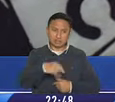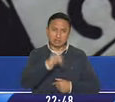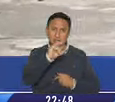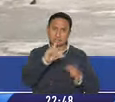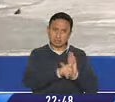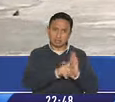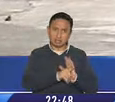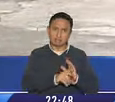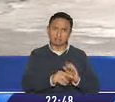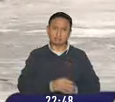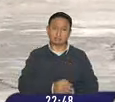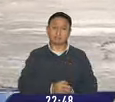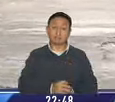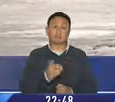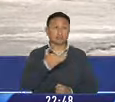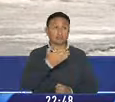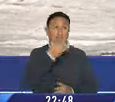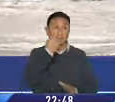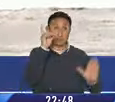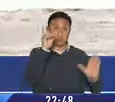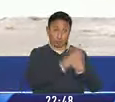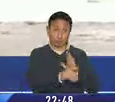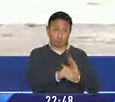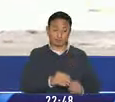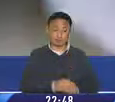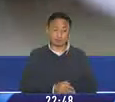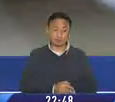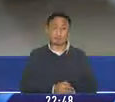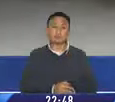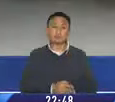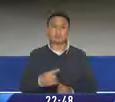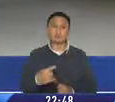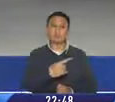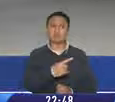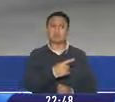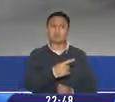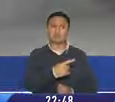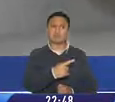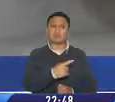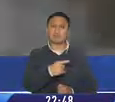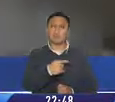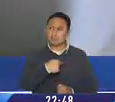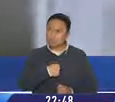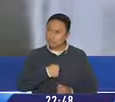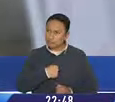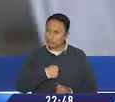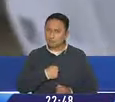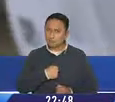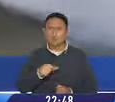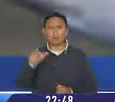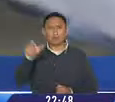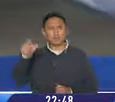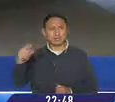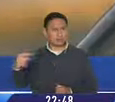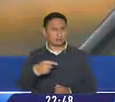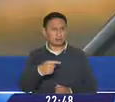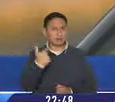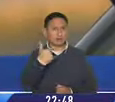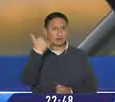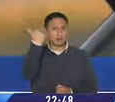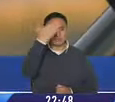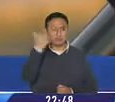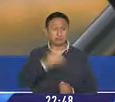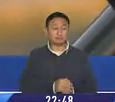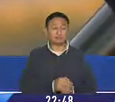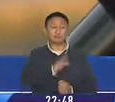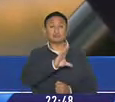acá. Se acercó a poner la denuncia. Fue cuando se dio cuenta que era uno más de los que creyeron en los ofrecimientos. Tiene más de